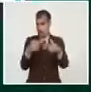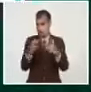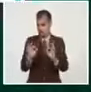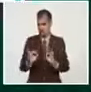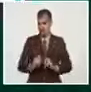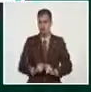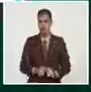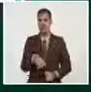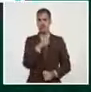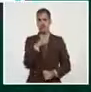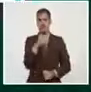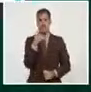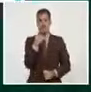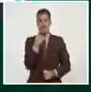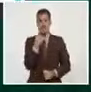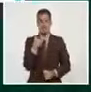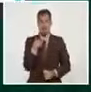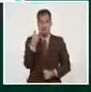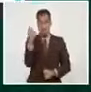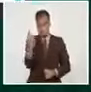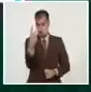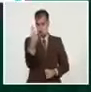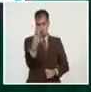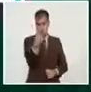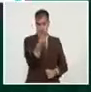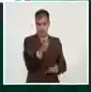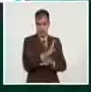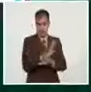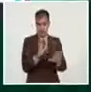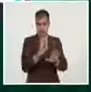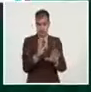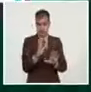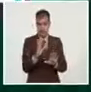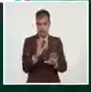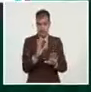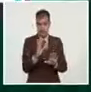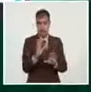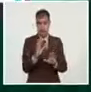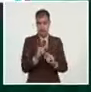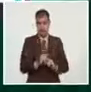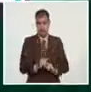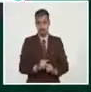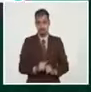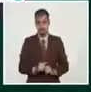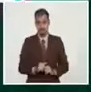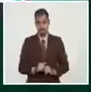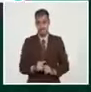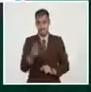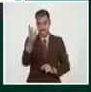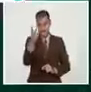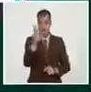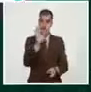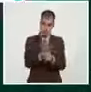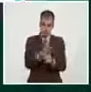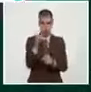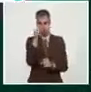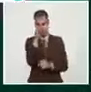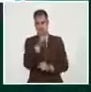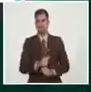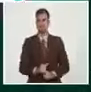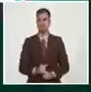cuando cuente una, dos, tres con los dedos, al tres comienzas. O